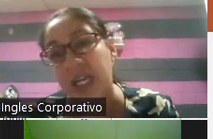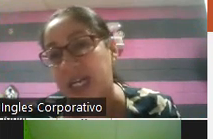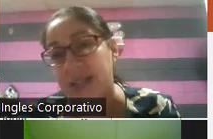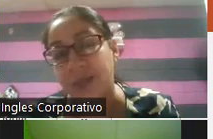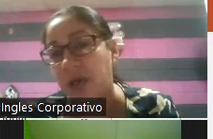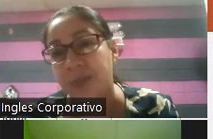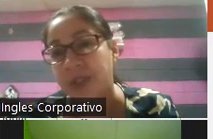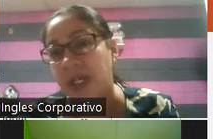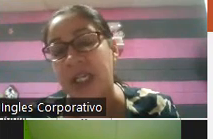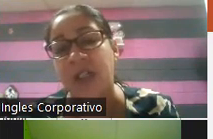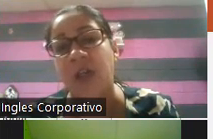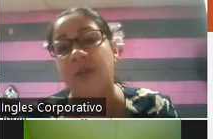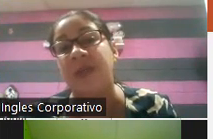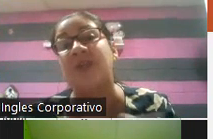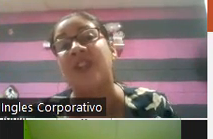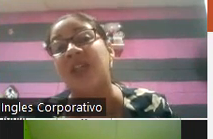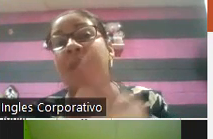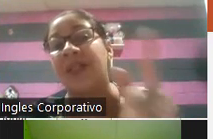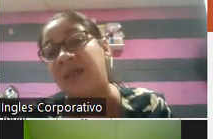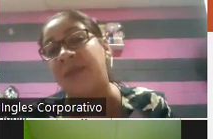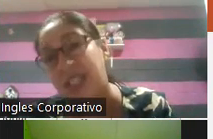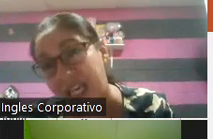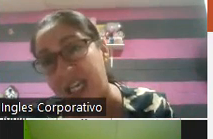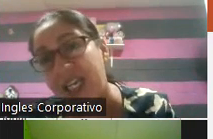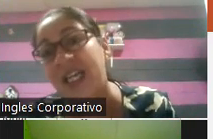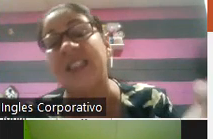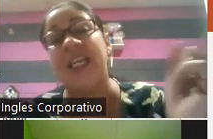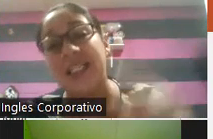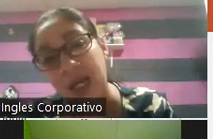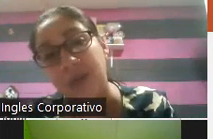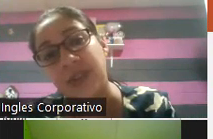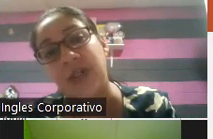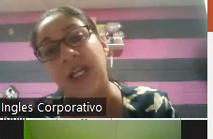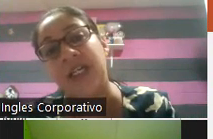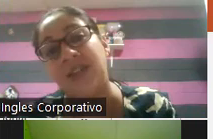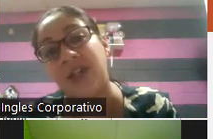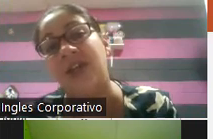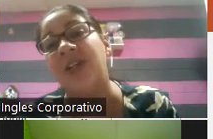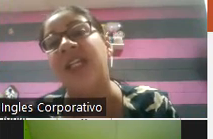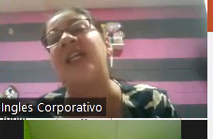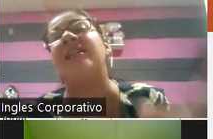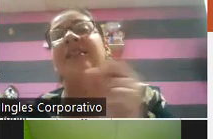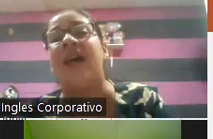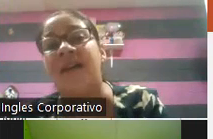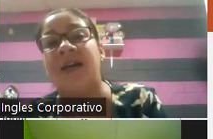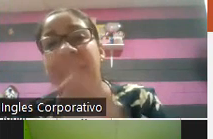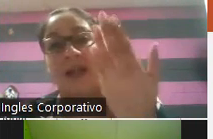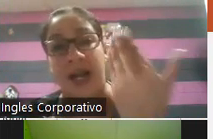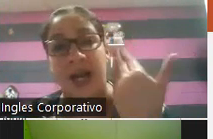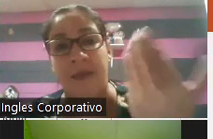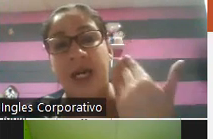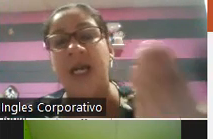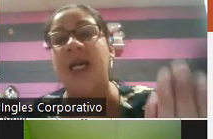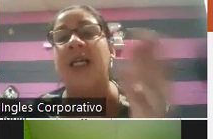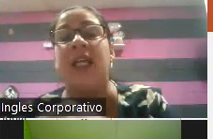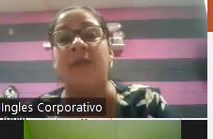pude dar la clase por la computadora de escritorio pero sí compartí pantalla desde la computadora de escritorio y estaba eh